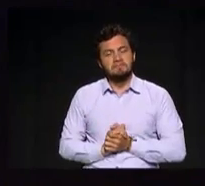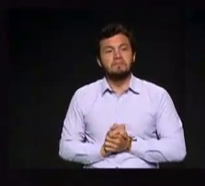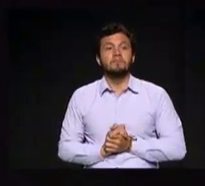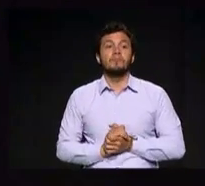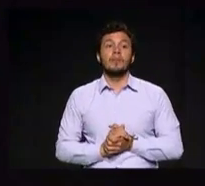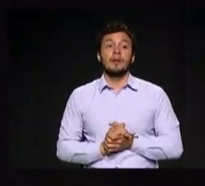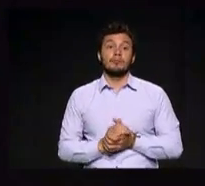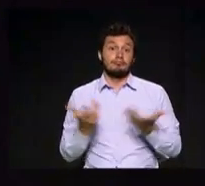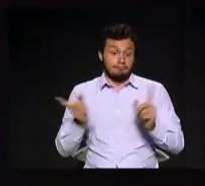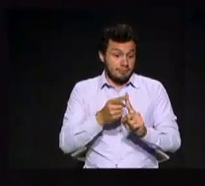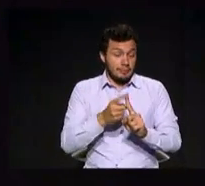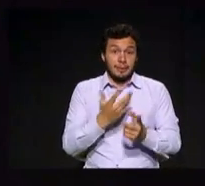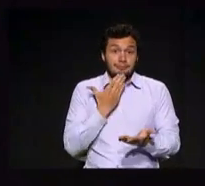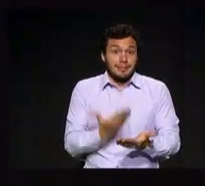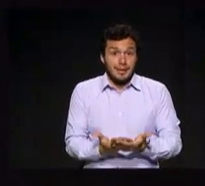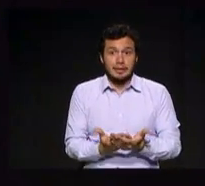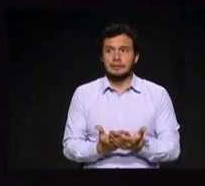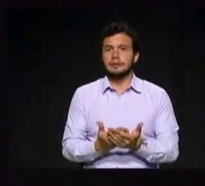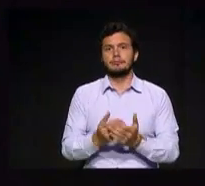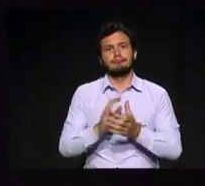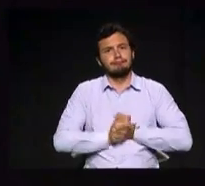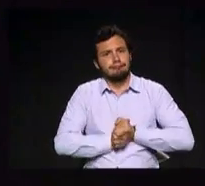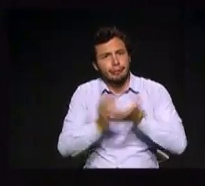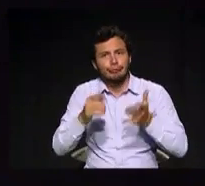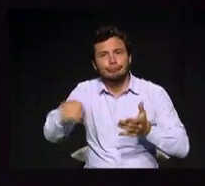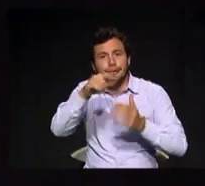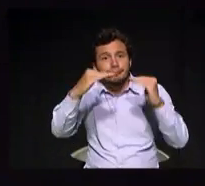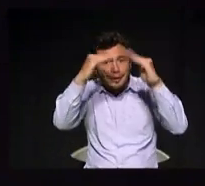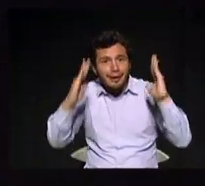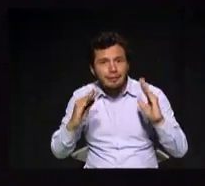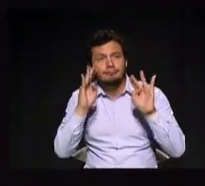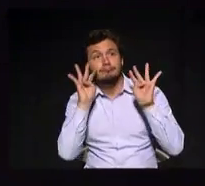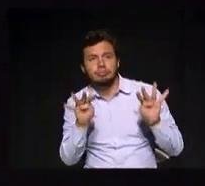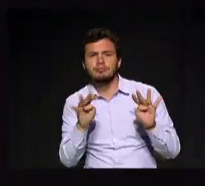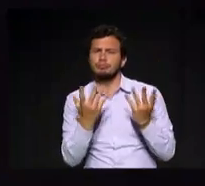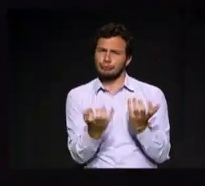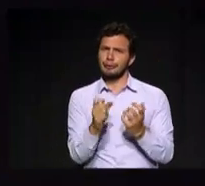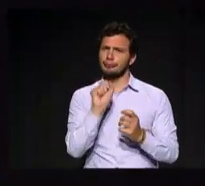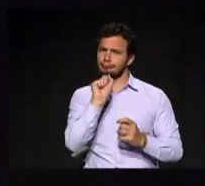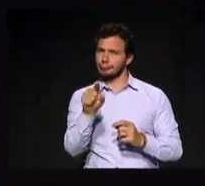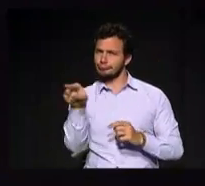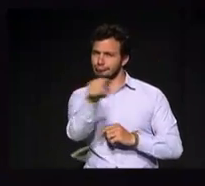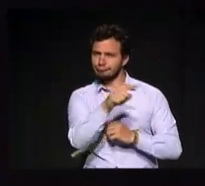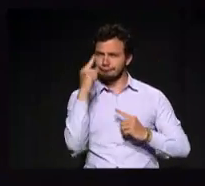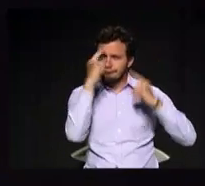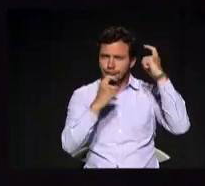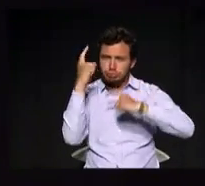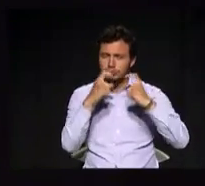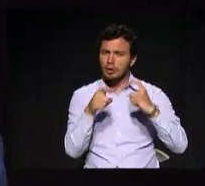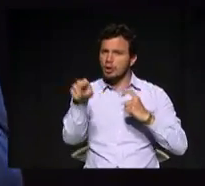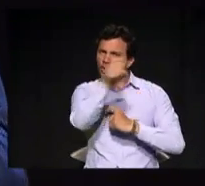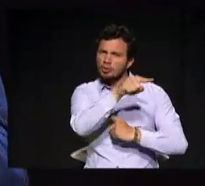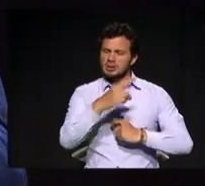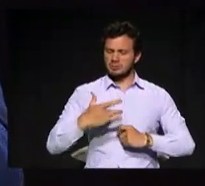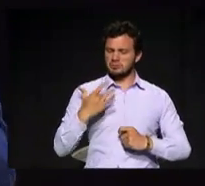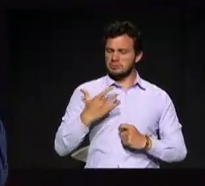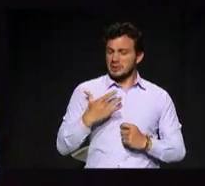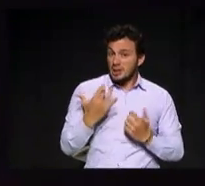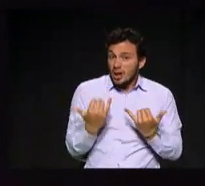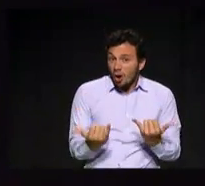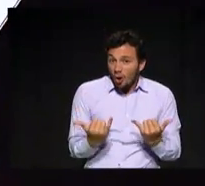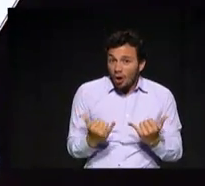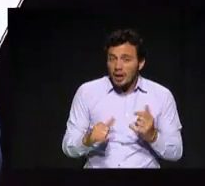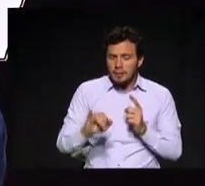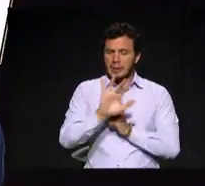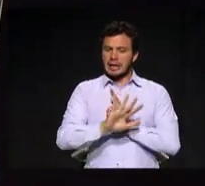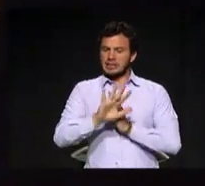a todos ustedes en sus casas yo quiero hacerles una pregunta ustedes ustedes se sienten hoy más seguros que hace cuatro años estas son